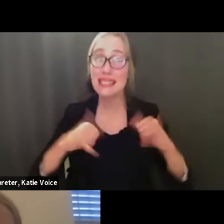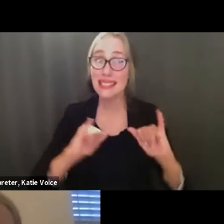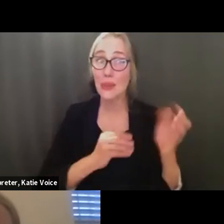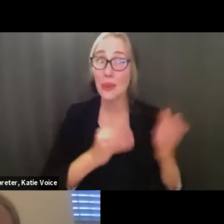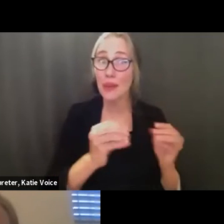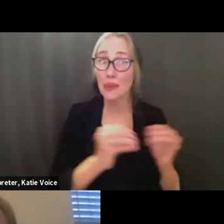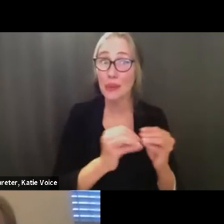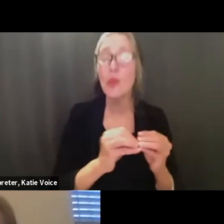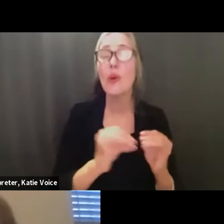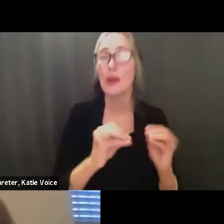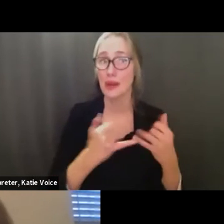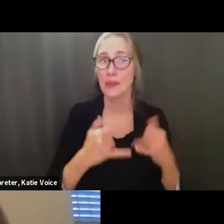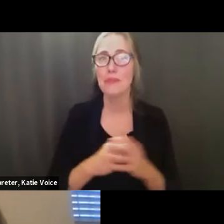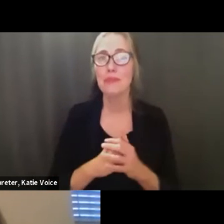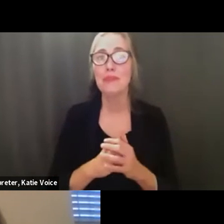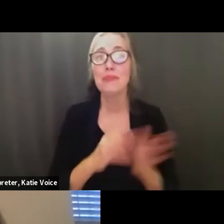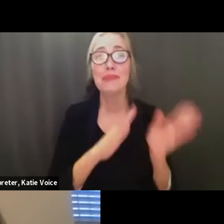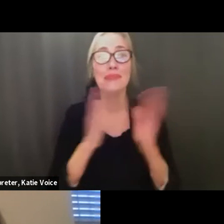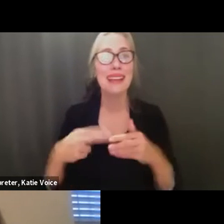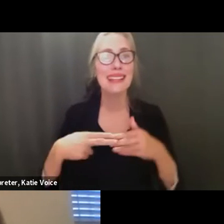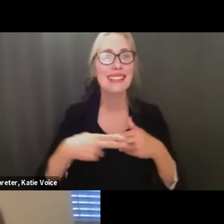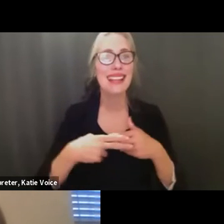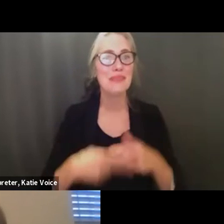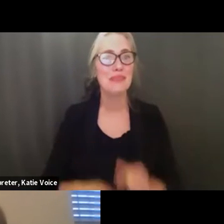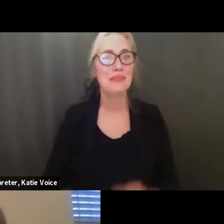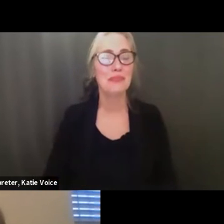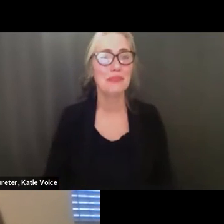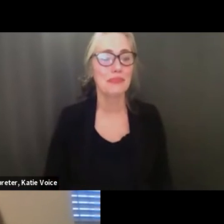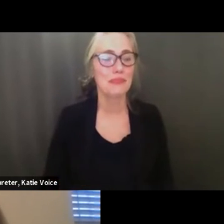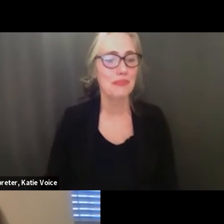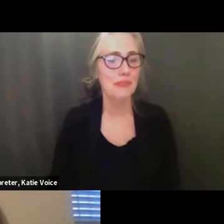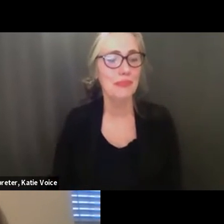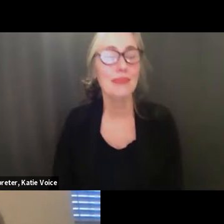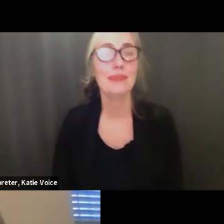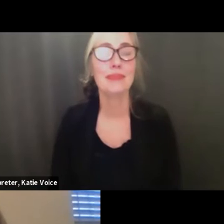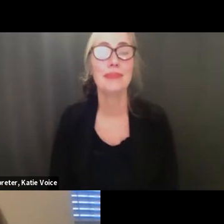estamos en un buen lugar y todavía estamos contratando.